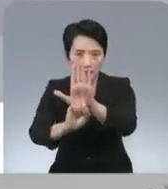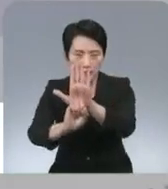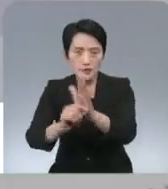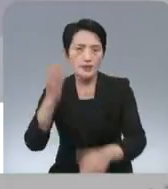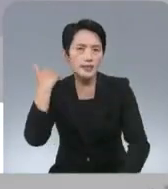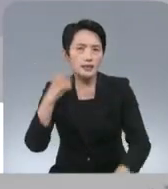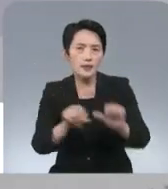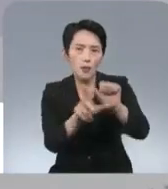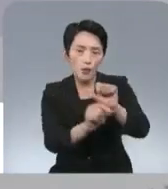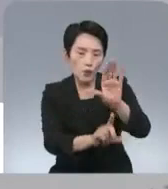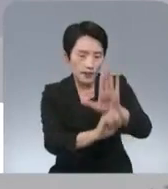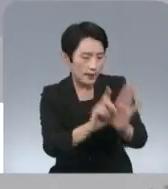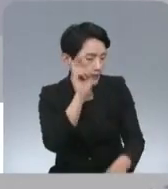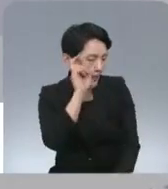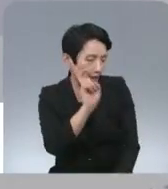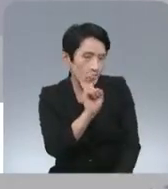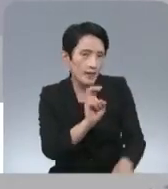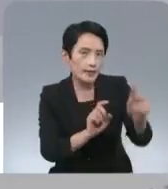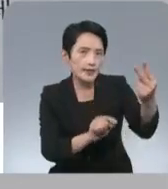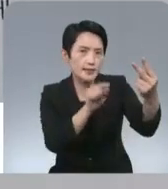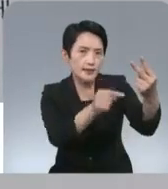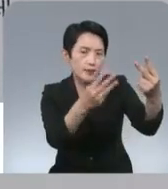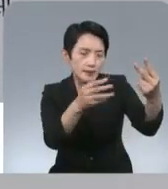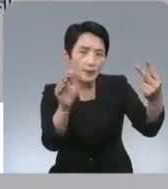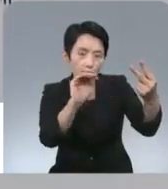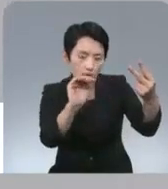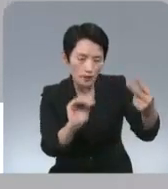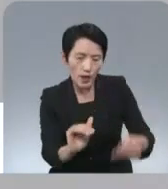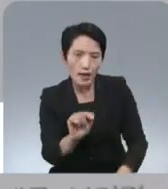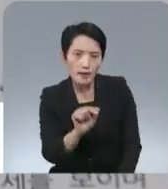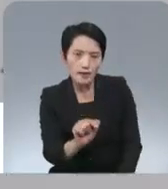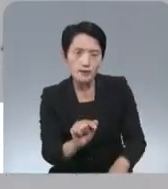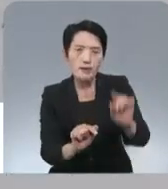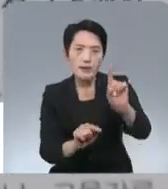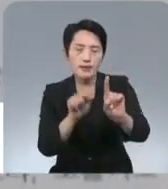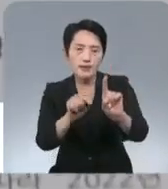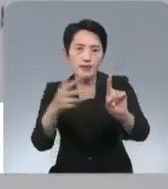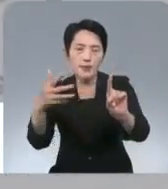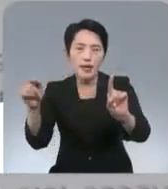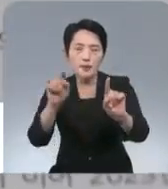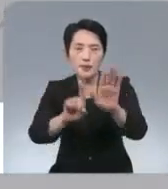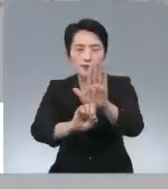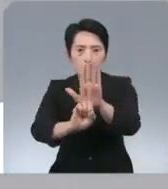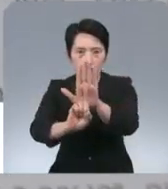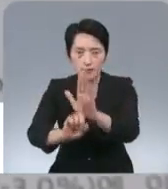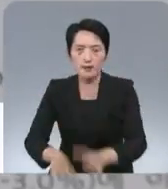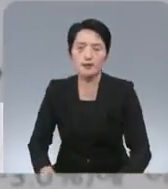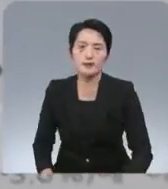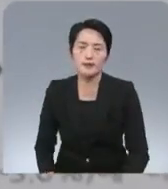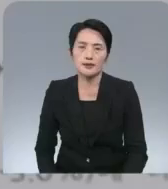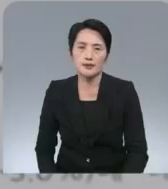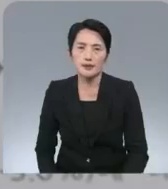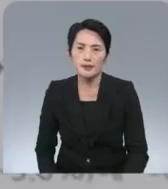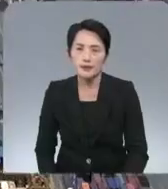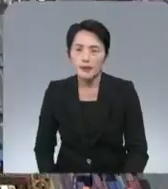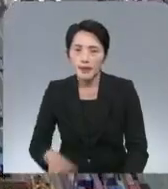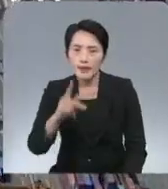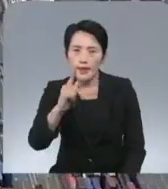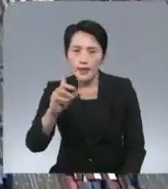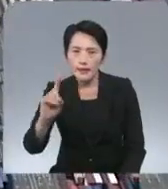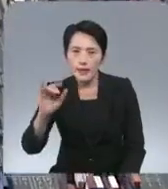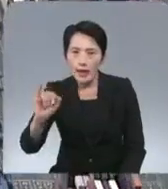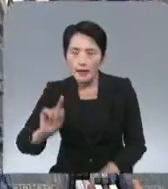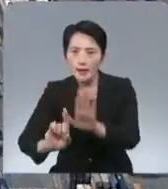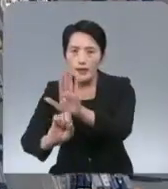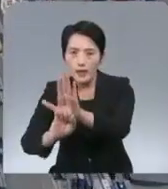se prevé que para el próximo año el país podría entrar en recesión económica al disminuir tanto las exportaciones como las inversiones según datos